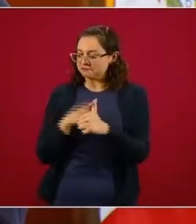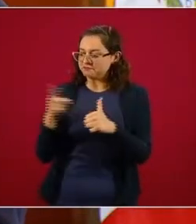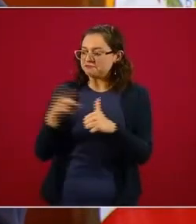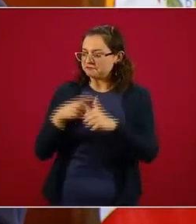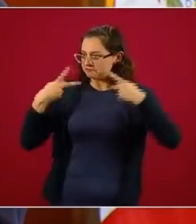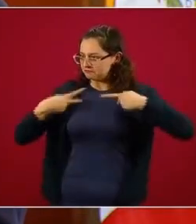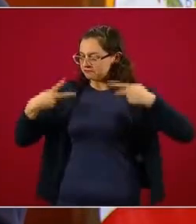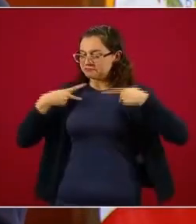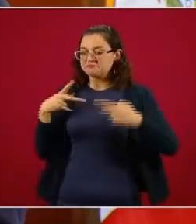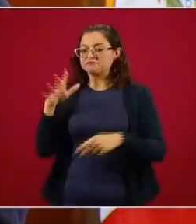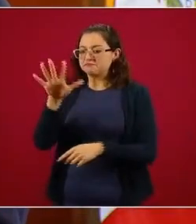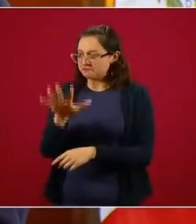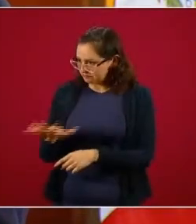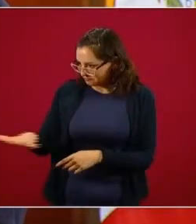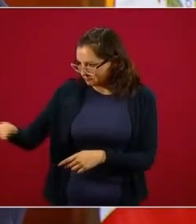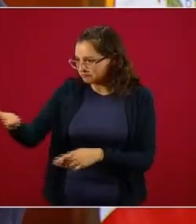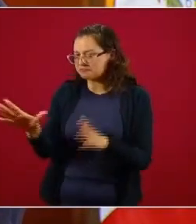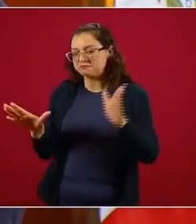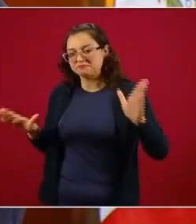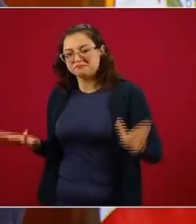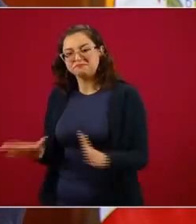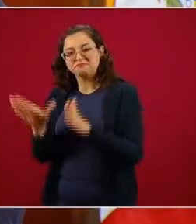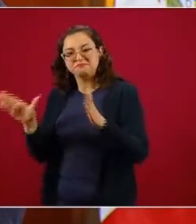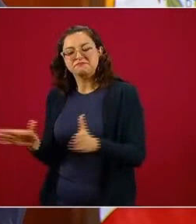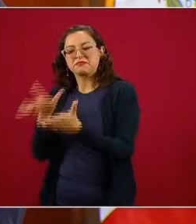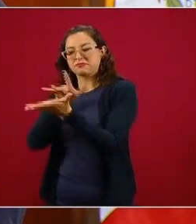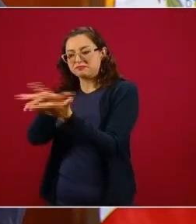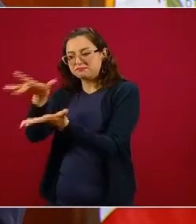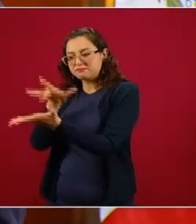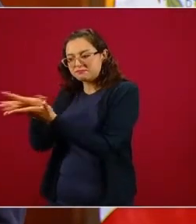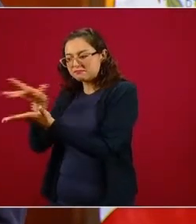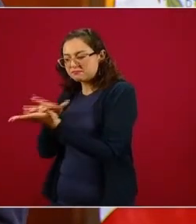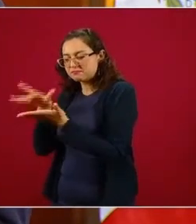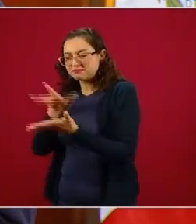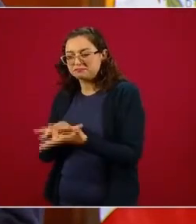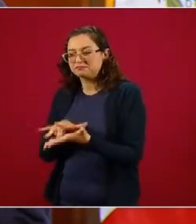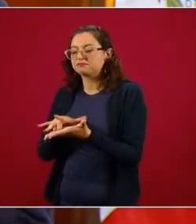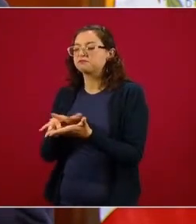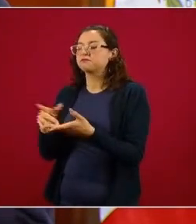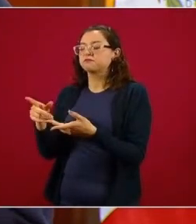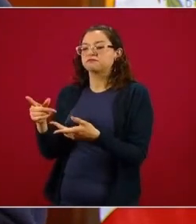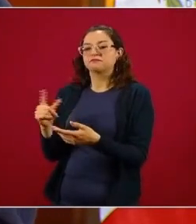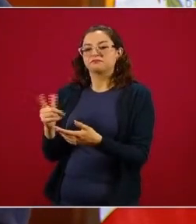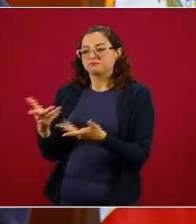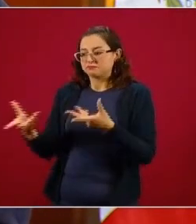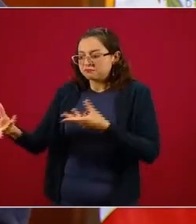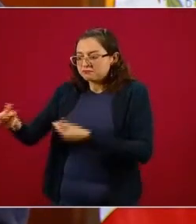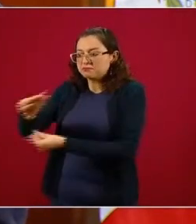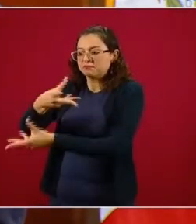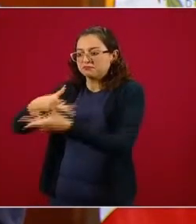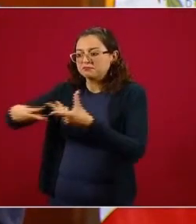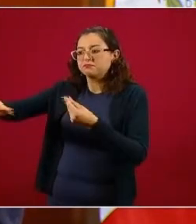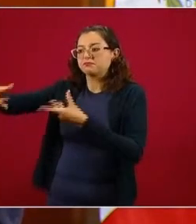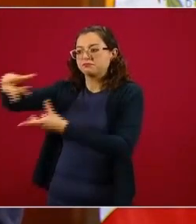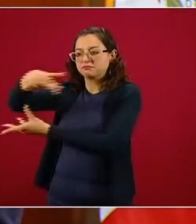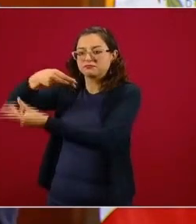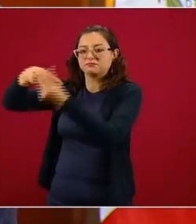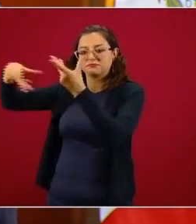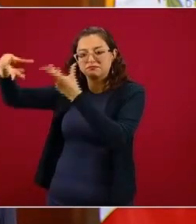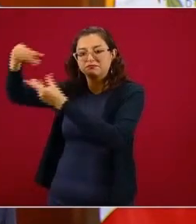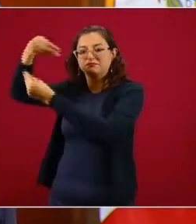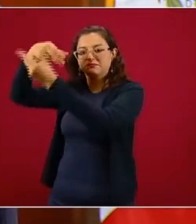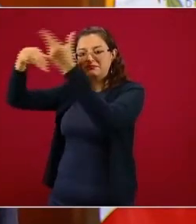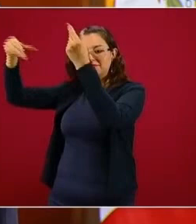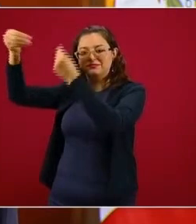pirámide social y de allí hacia su cúspide,